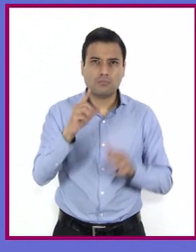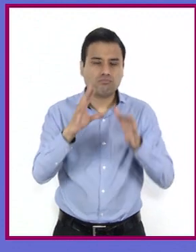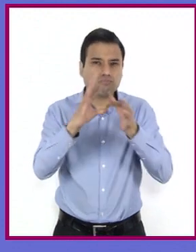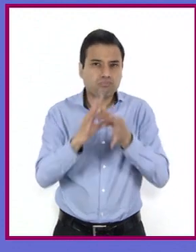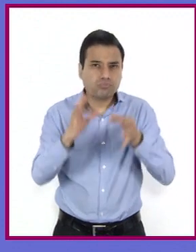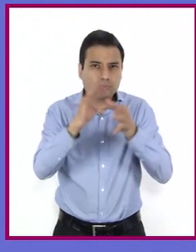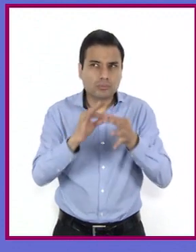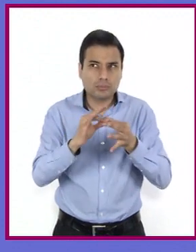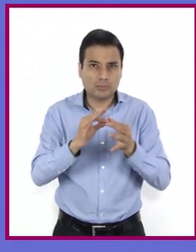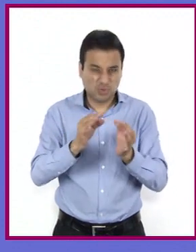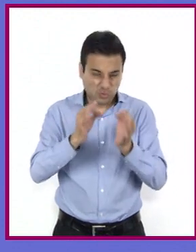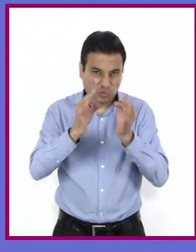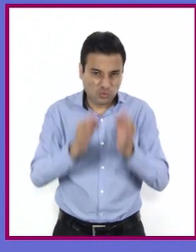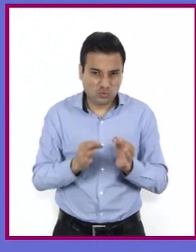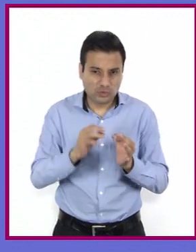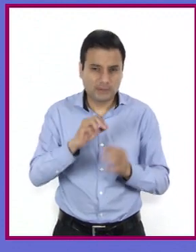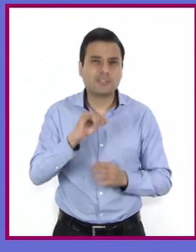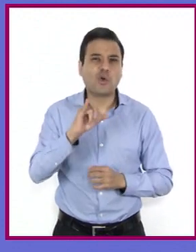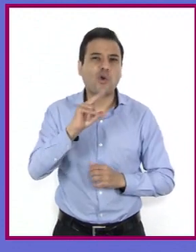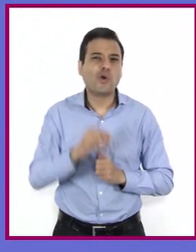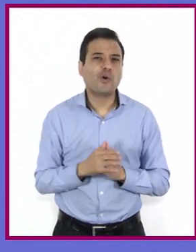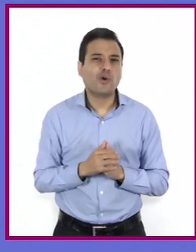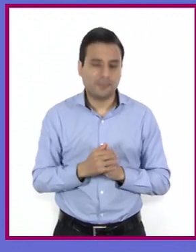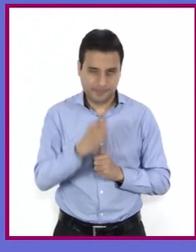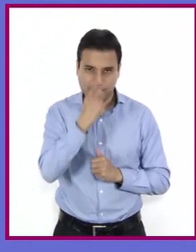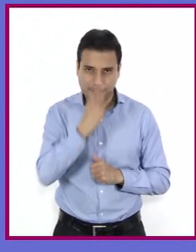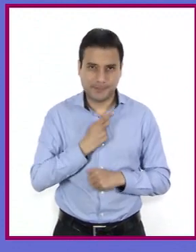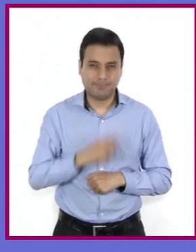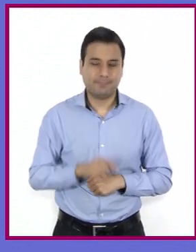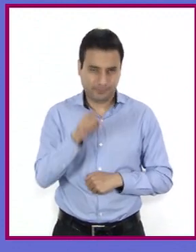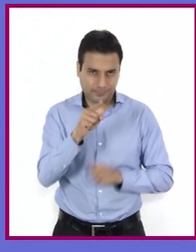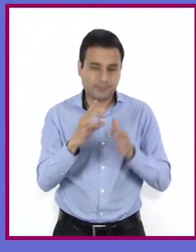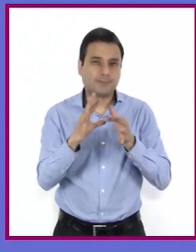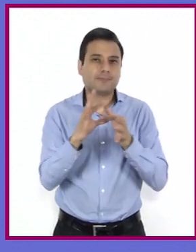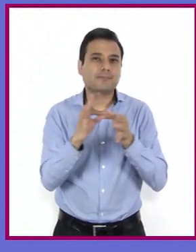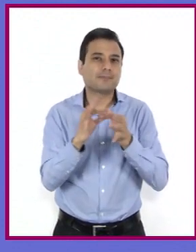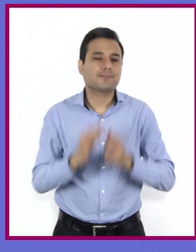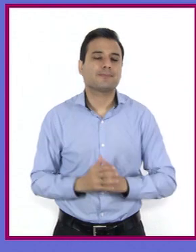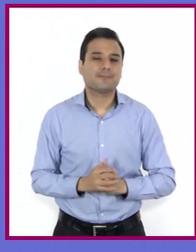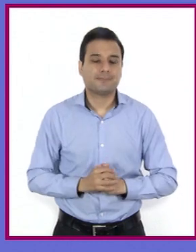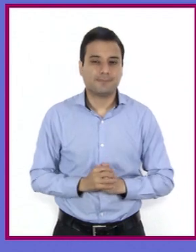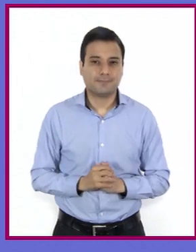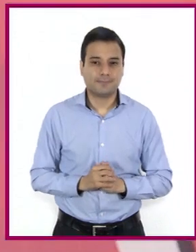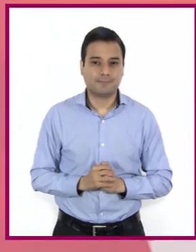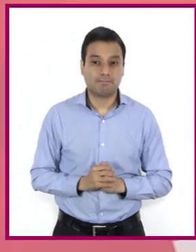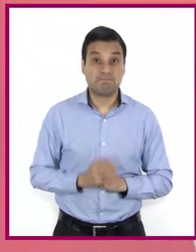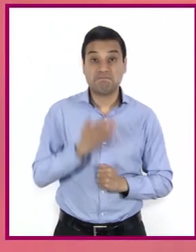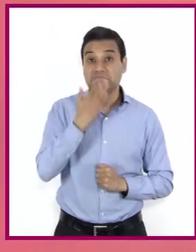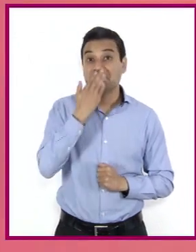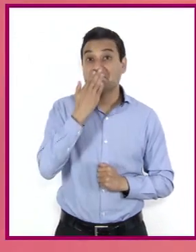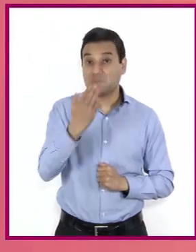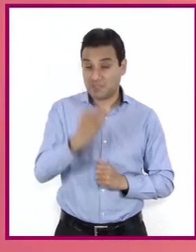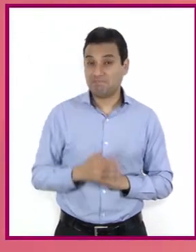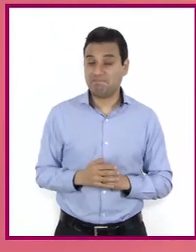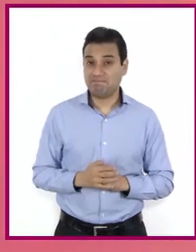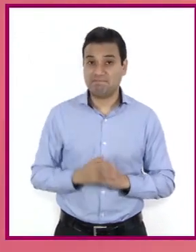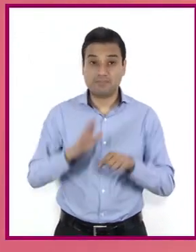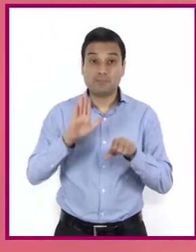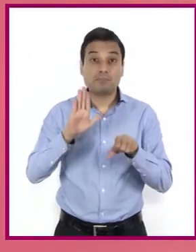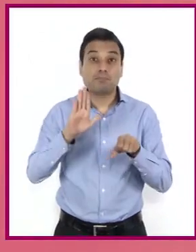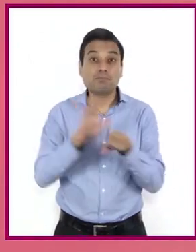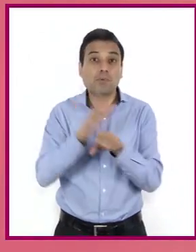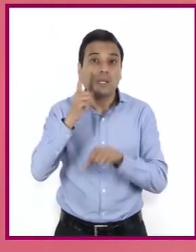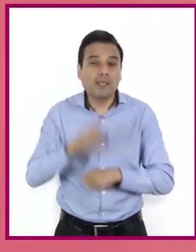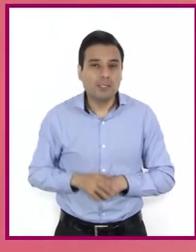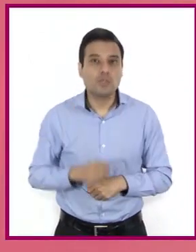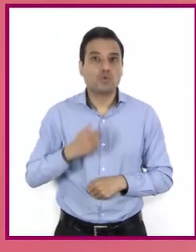campaña? Puedes decirnos si sí o no y explicarlo. Me parece bien, porque lo que queremos saber es